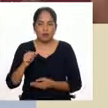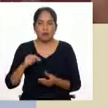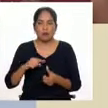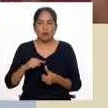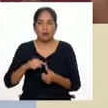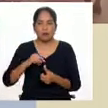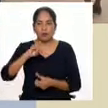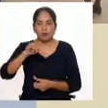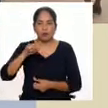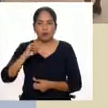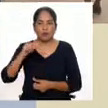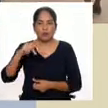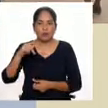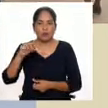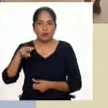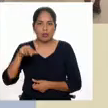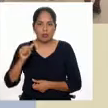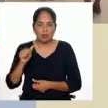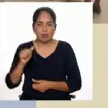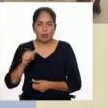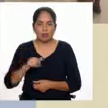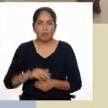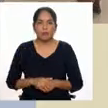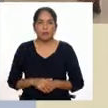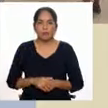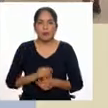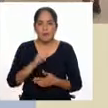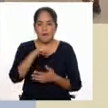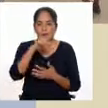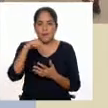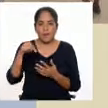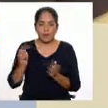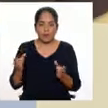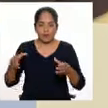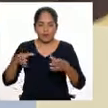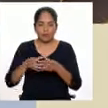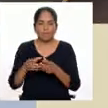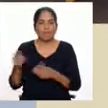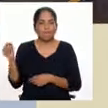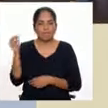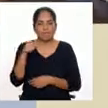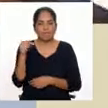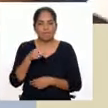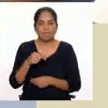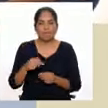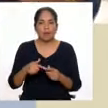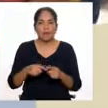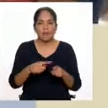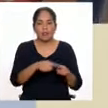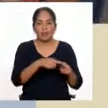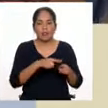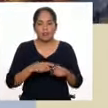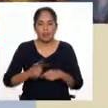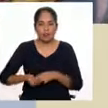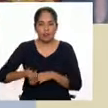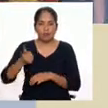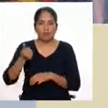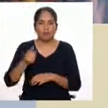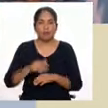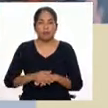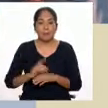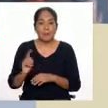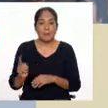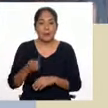los Matsiguengas, quienes participan de esta actividad. Hay que señalar que este es el primer